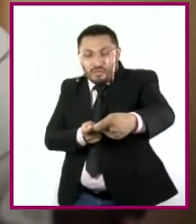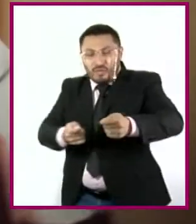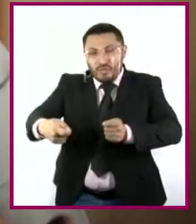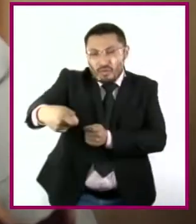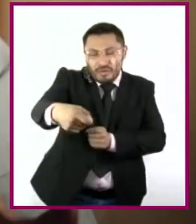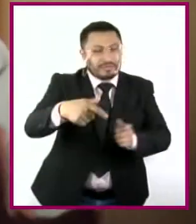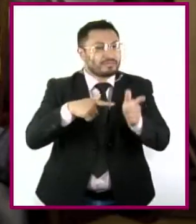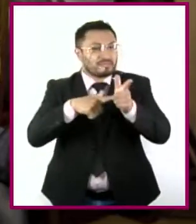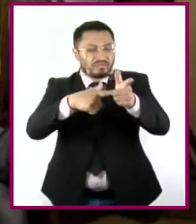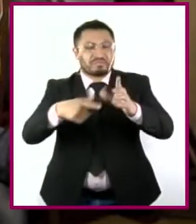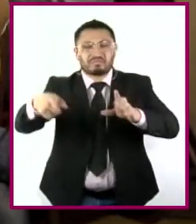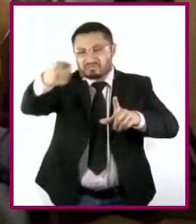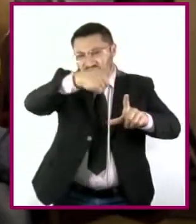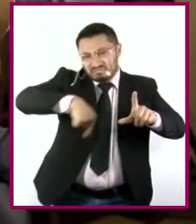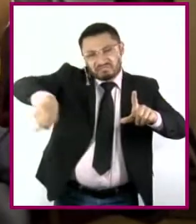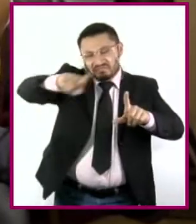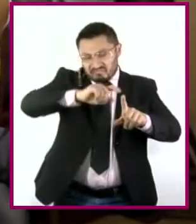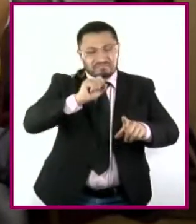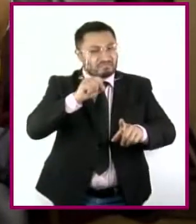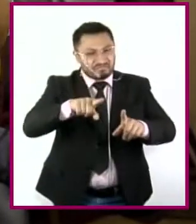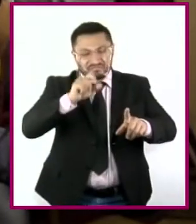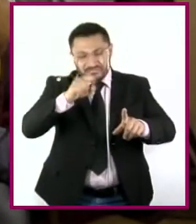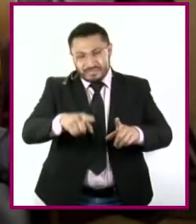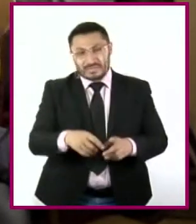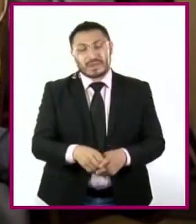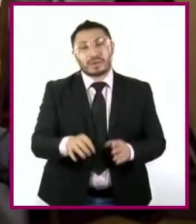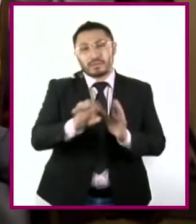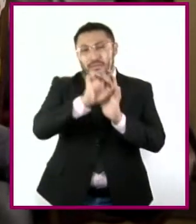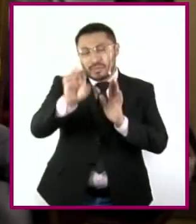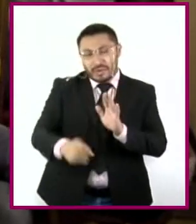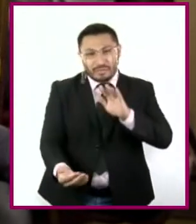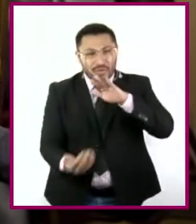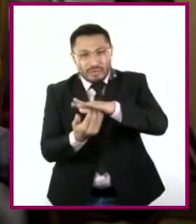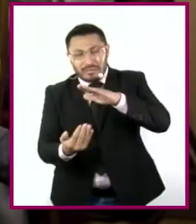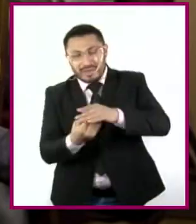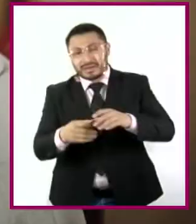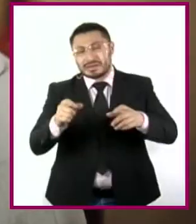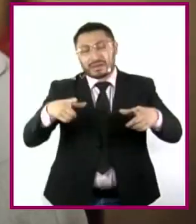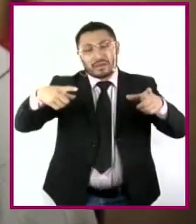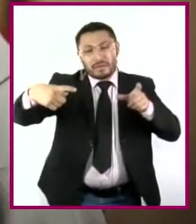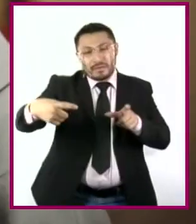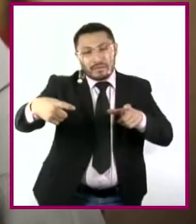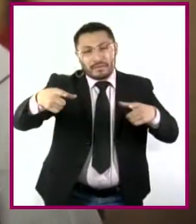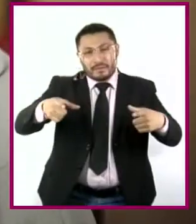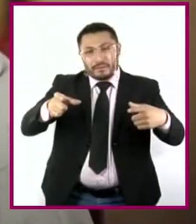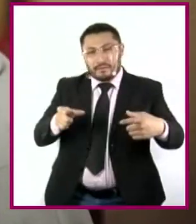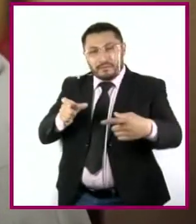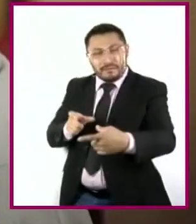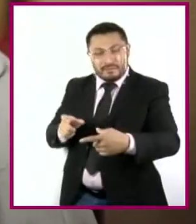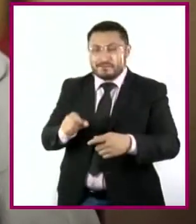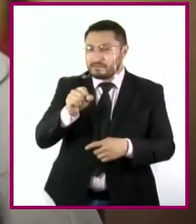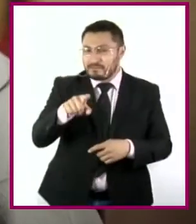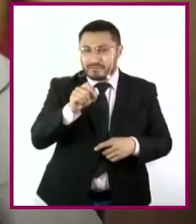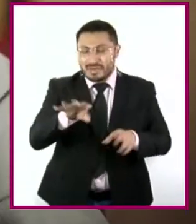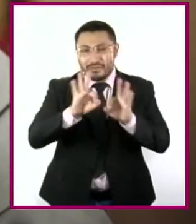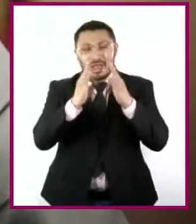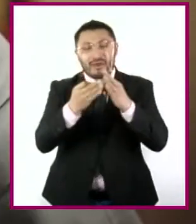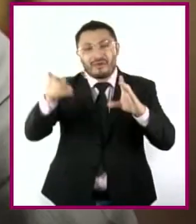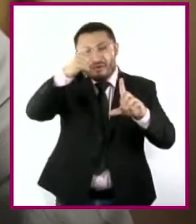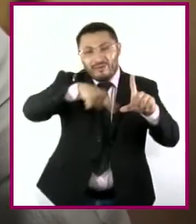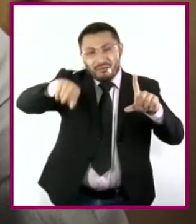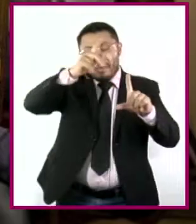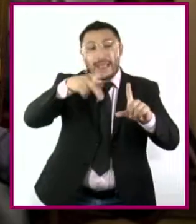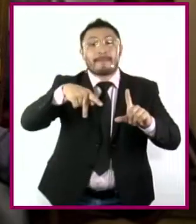mesa sin cambios. Digamos que tendremos la mesa en la misma posición. Pero si aplicamos una